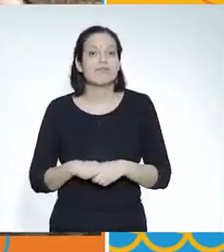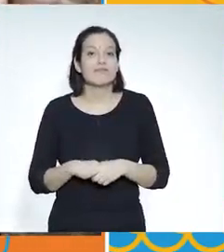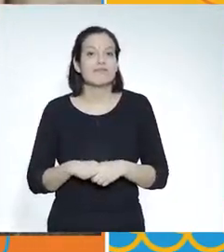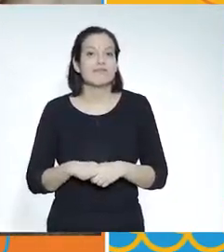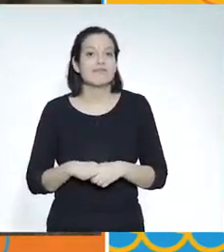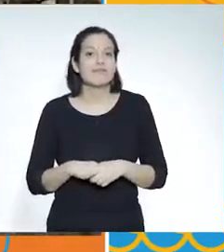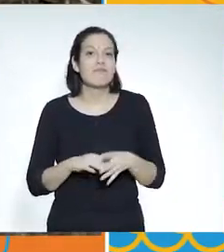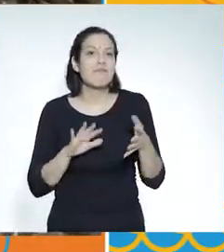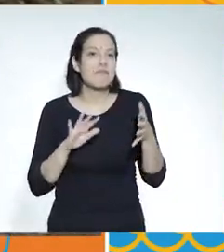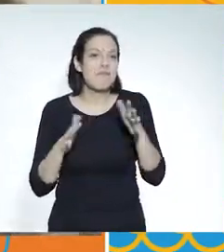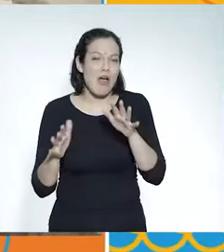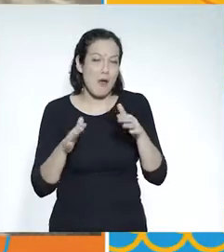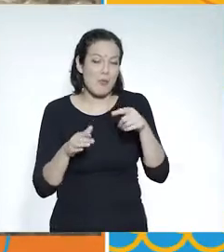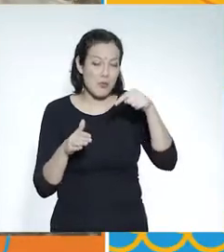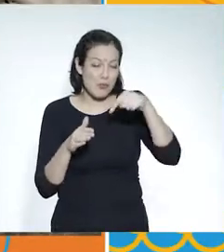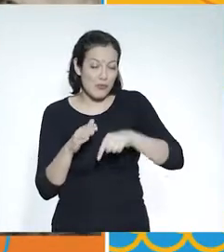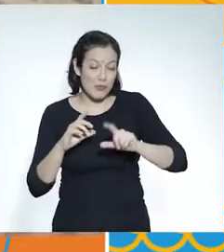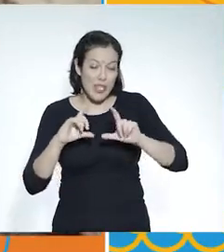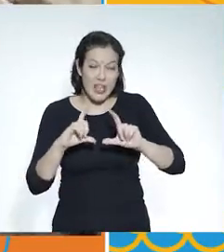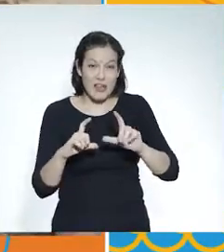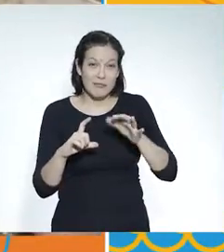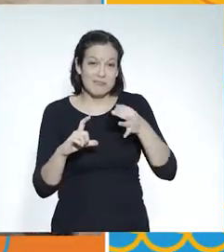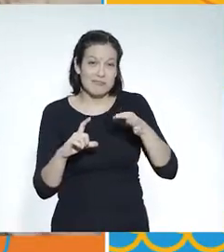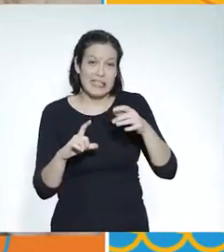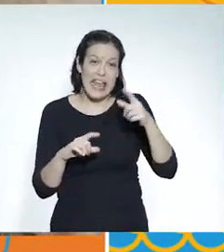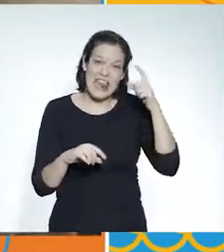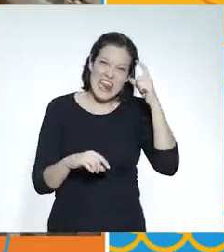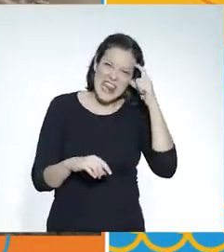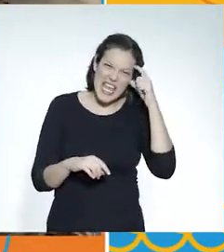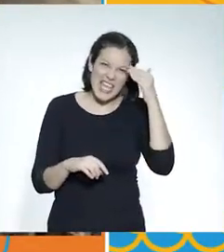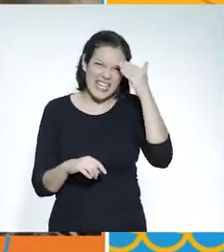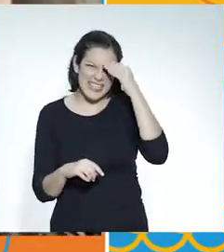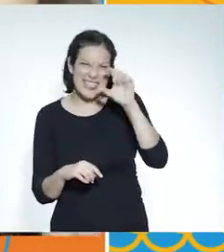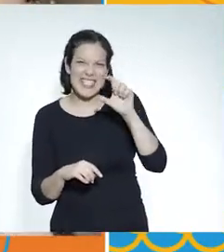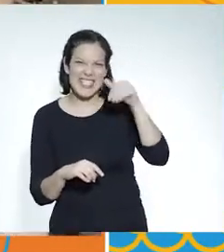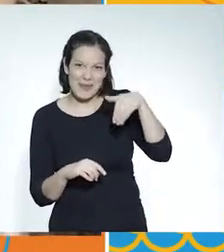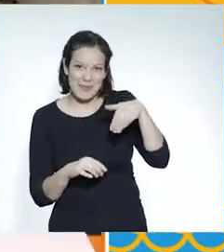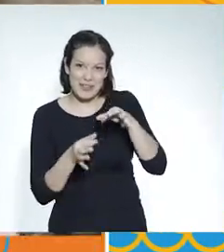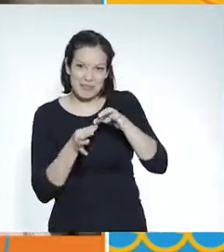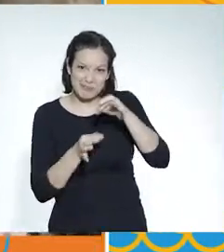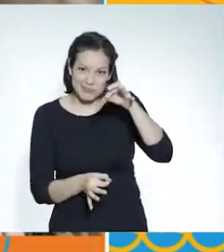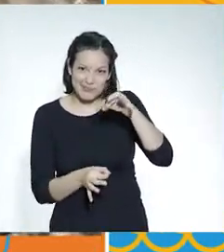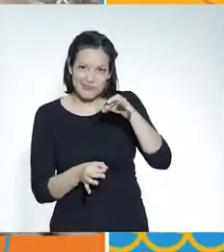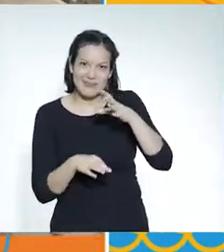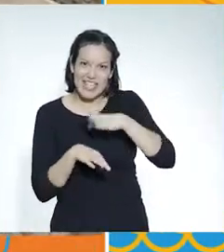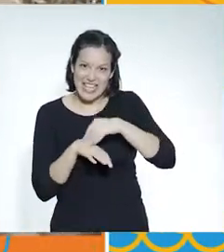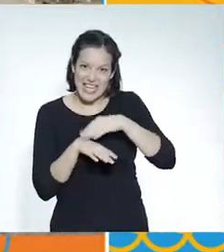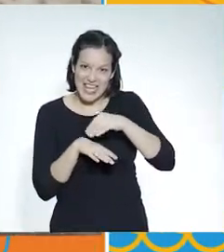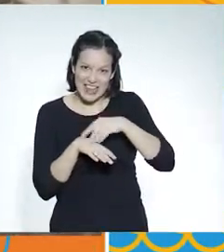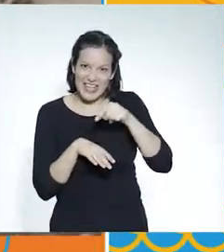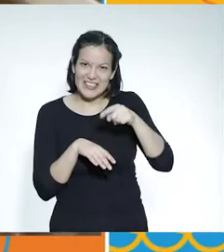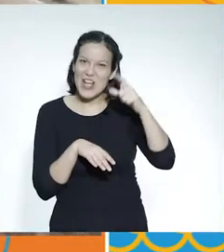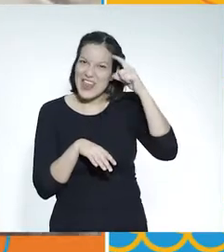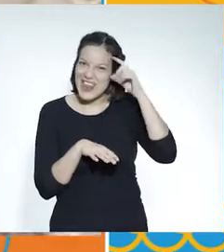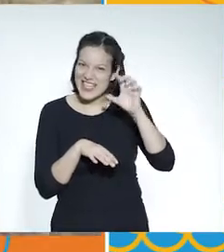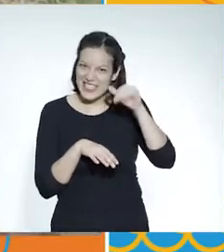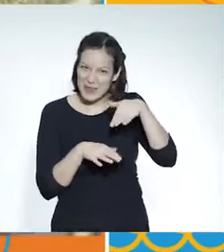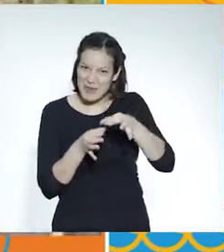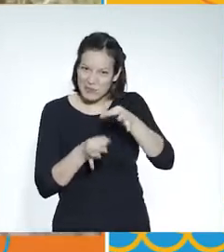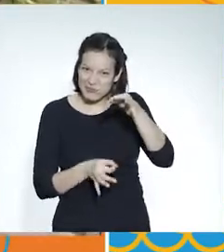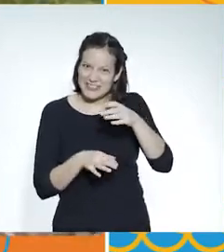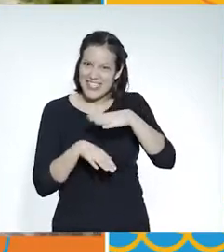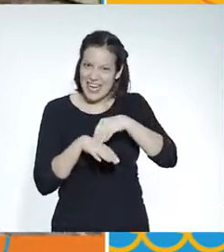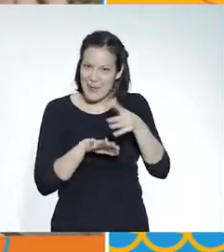¿Sí? Más o menos de profundidad tiene que tener unos 10 a 15 centímetros. Estos son unos 10 centímetros de tierra más o